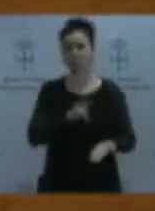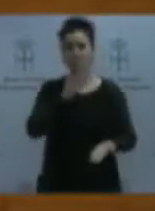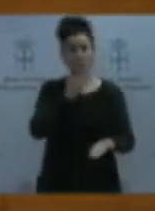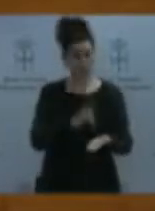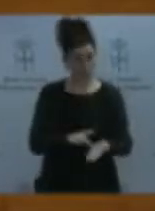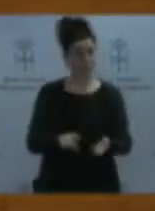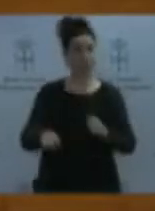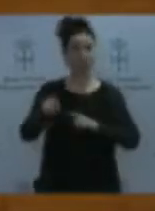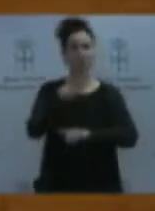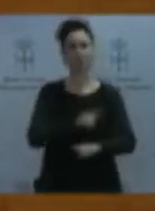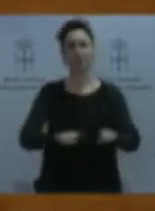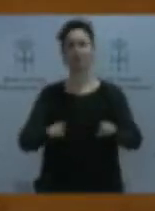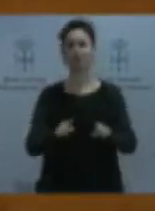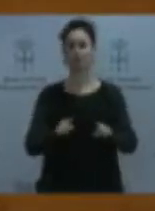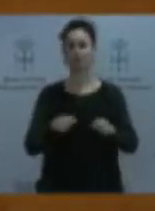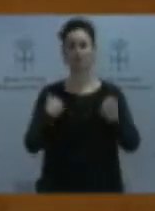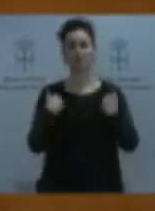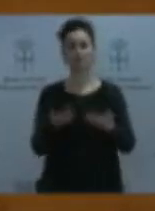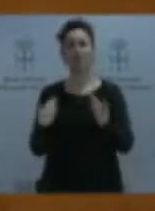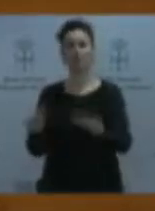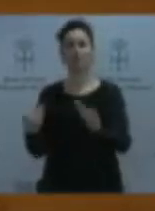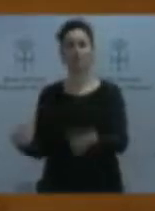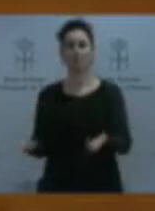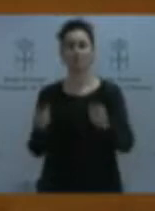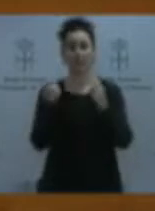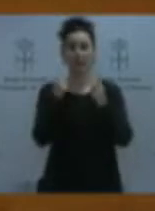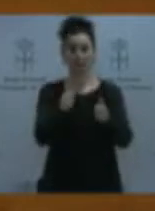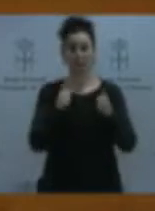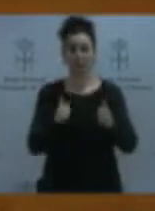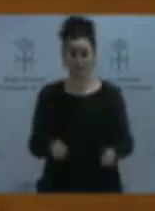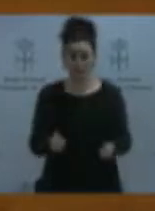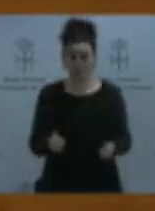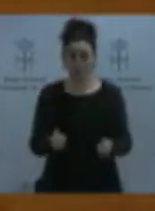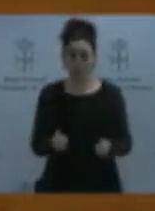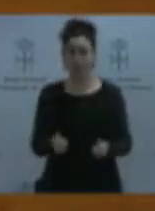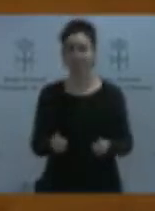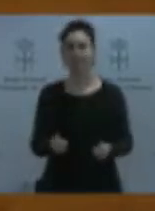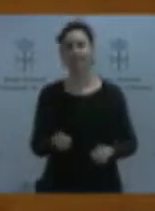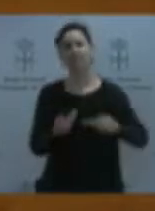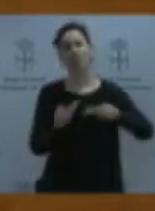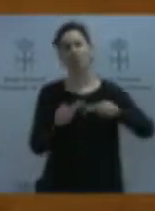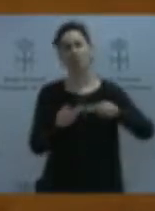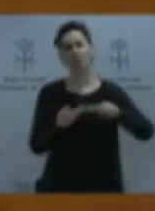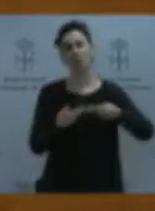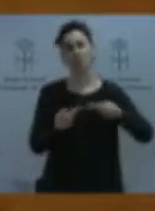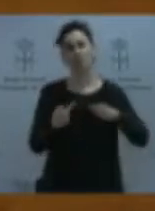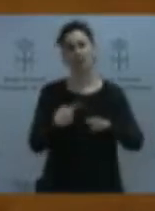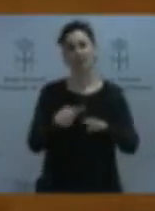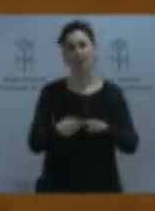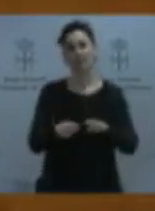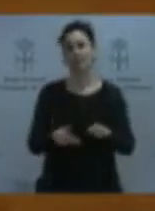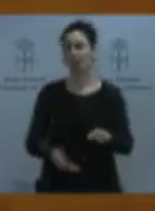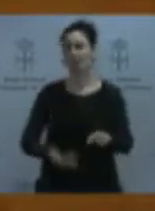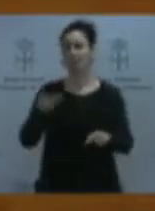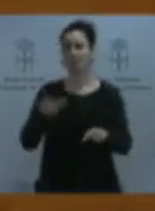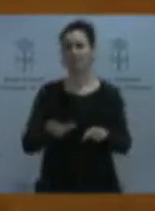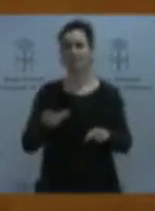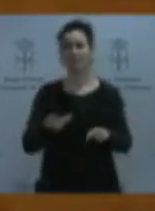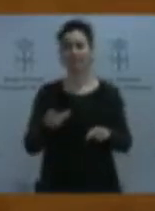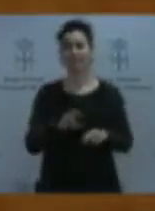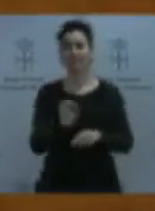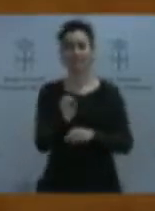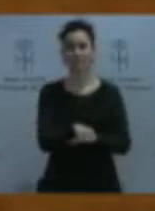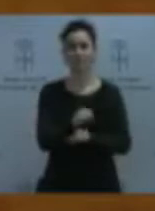títulos, vuelven a cobrar fuerza dos elementos esenciales del descrédito institucional: la percepción social de ineficacia de la